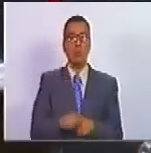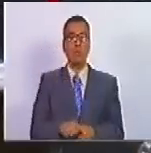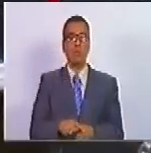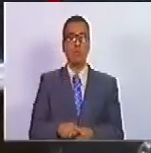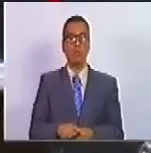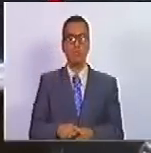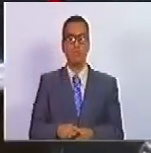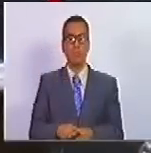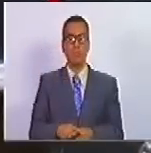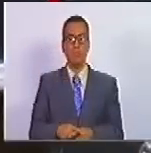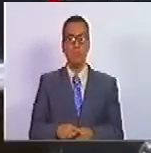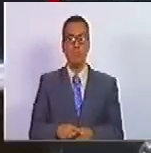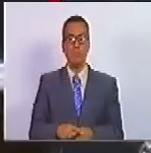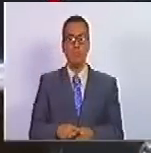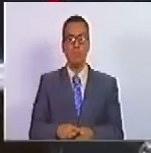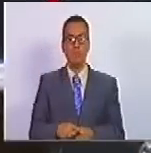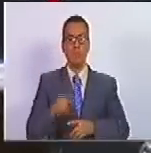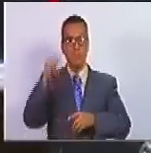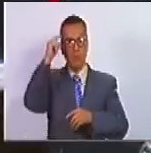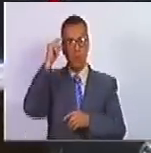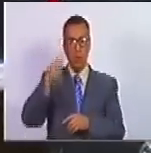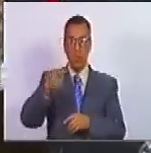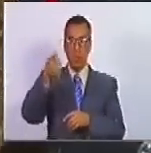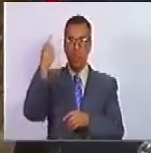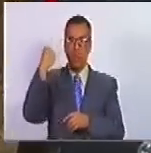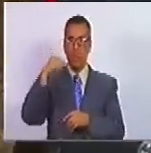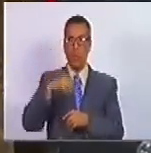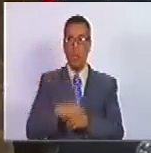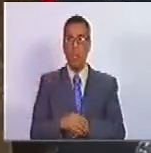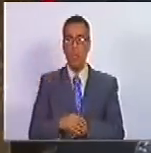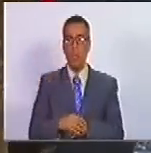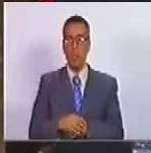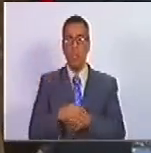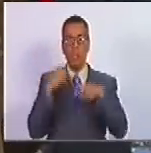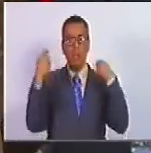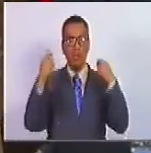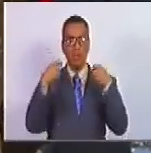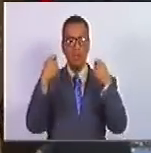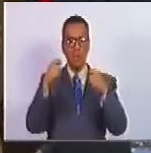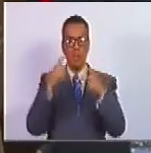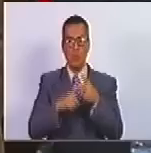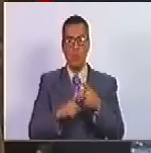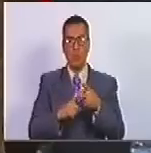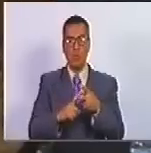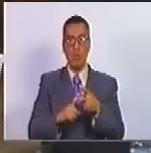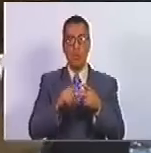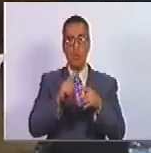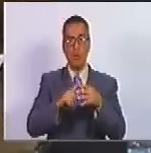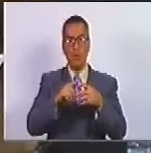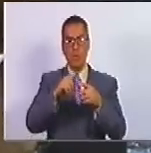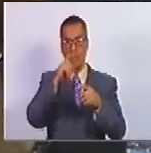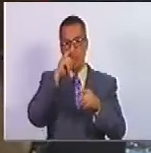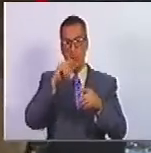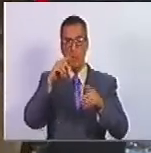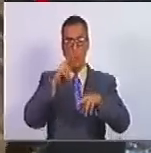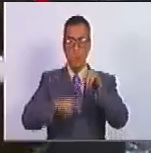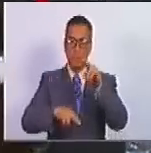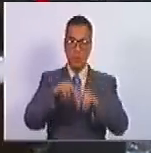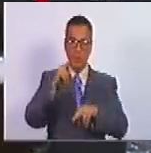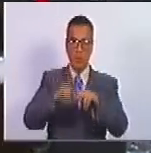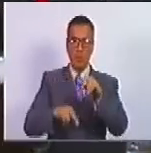donde en el día de ayer se celebró el bicentenario de la